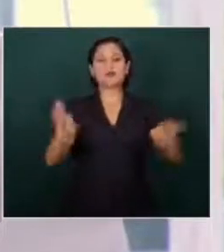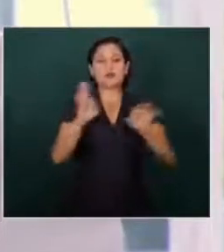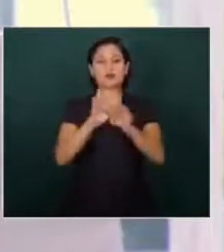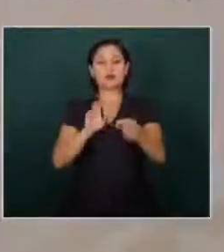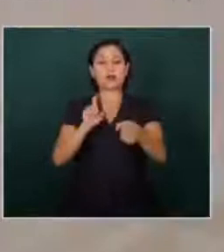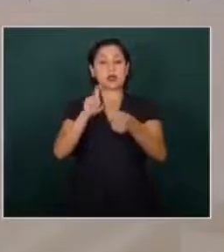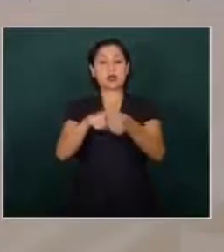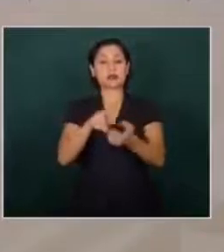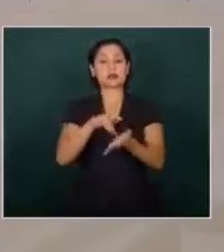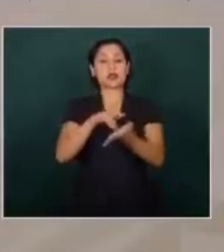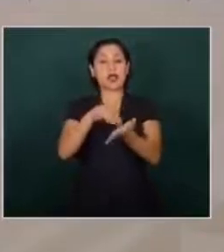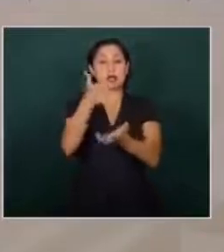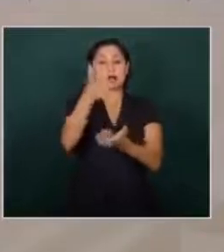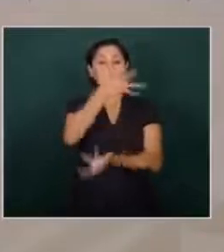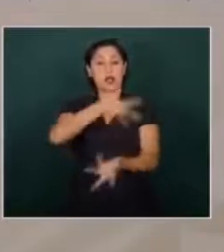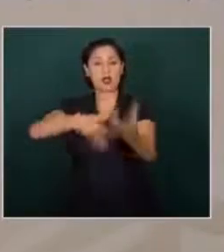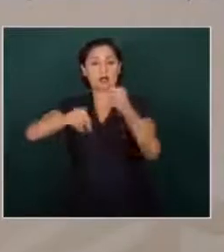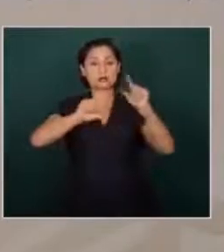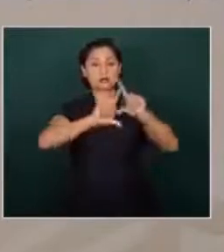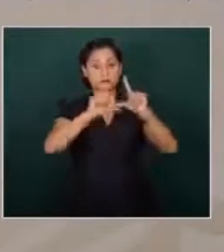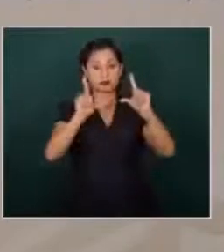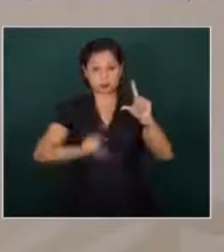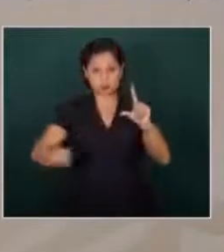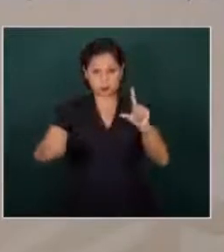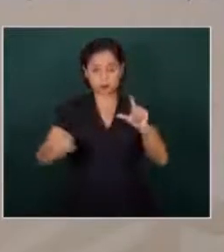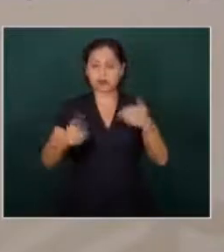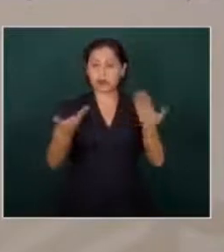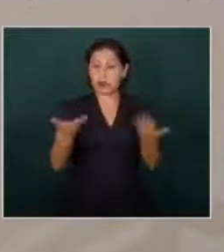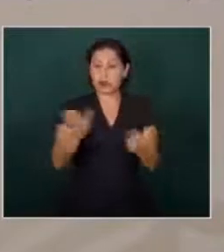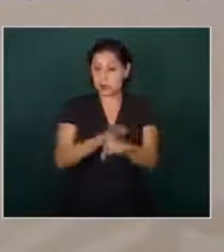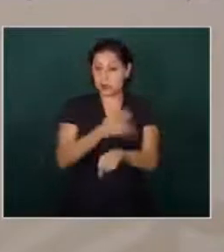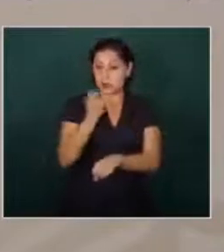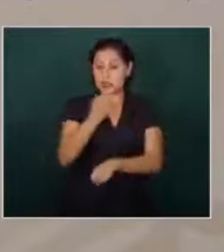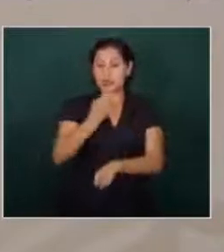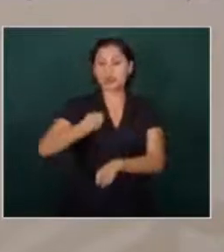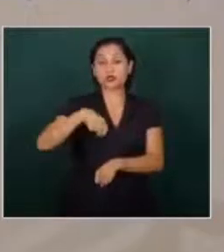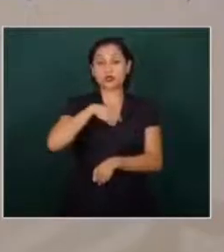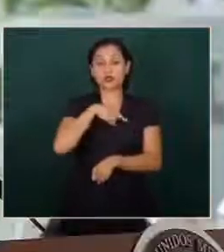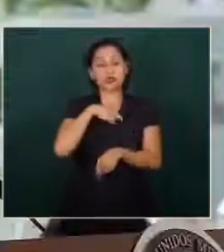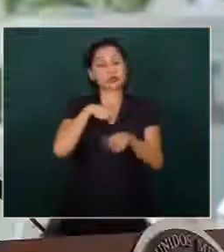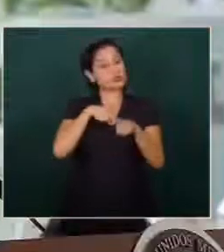Oropesa, más otros 14 casos en los que hay incluso hasta